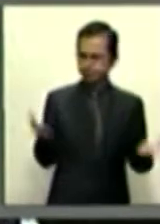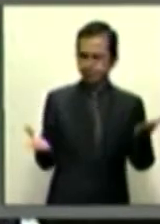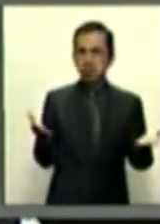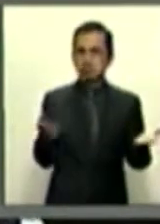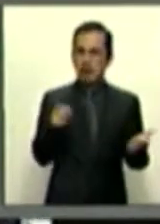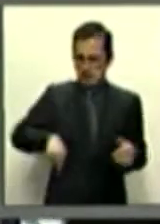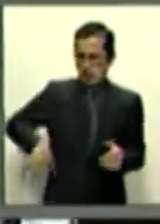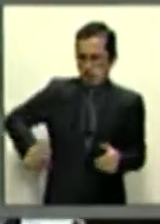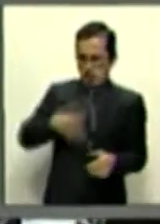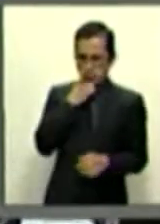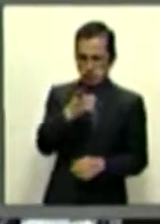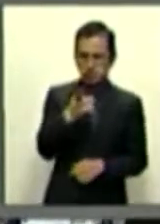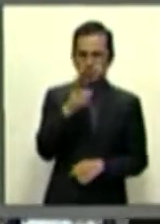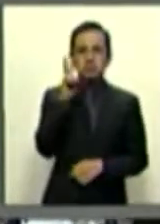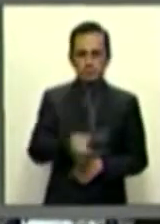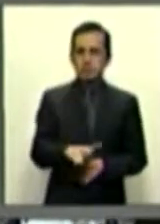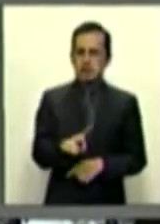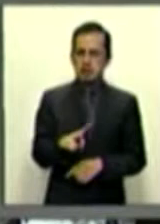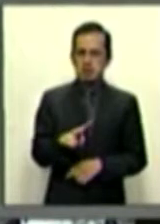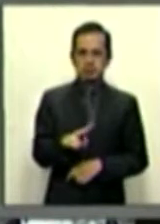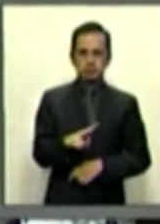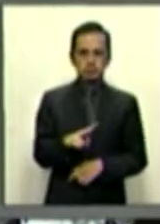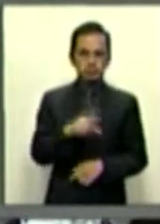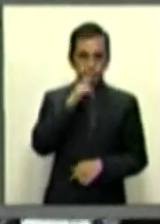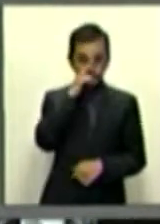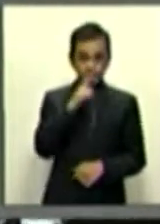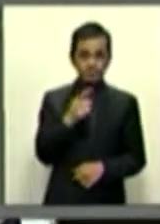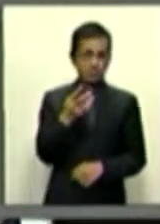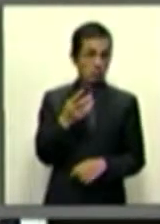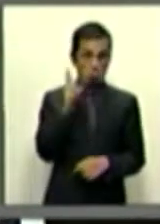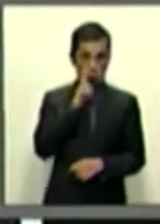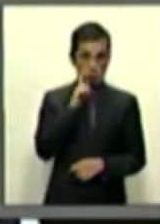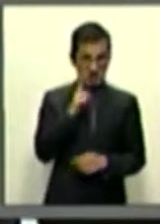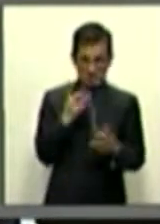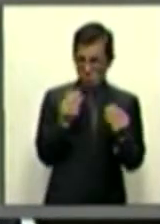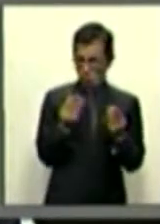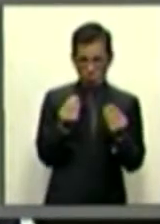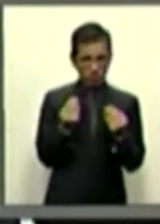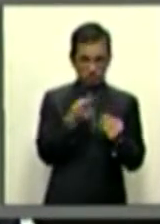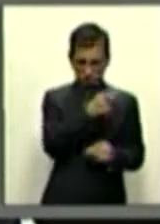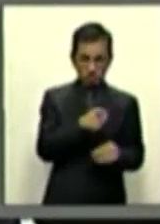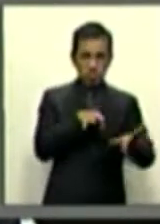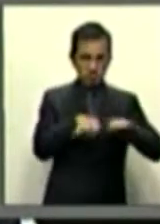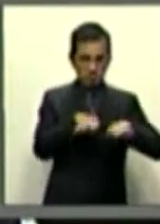efectivamente muchas mujeres obreras textiles